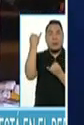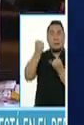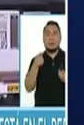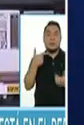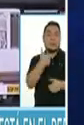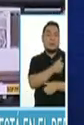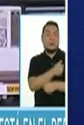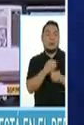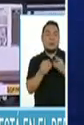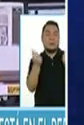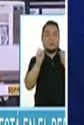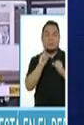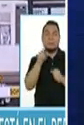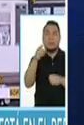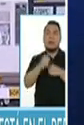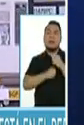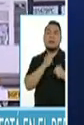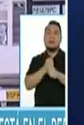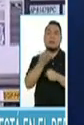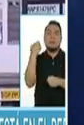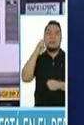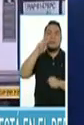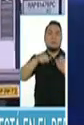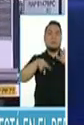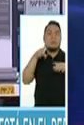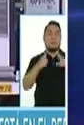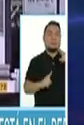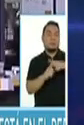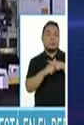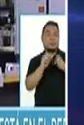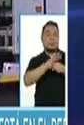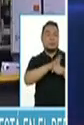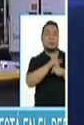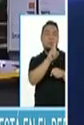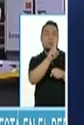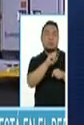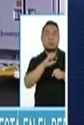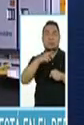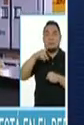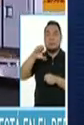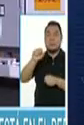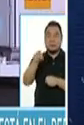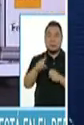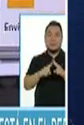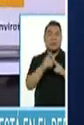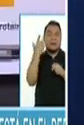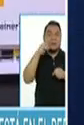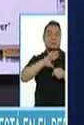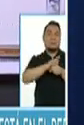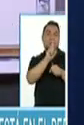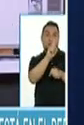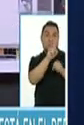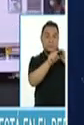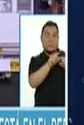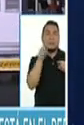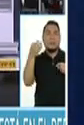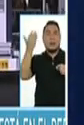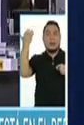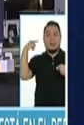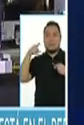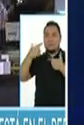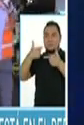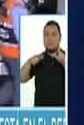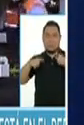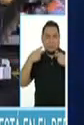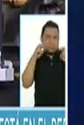primera línea, y se espera, como tú bien has mencionado, la información de los otros distritos. Ya hemos recibido de 7 distritos,